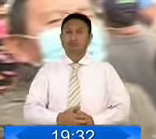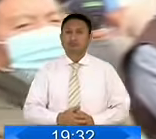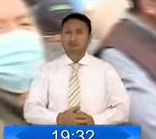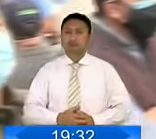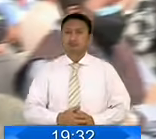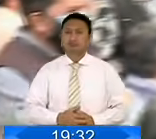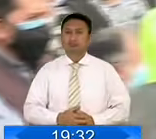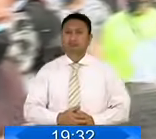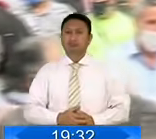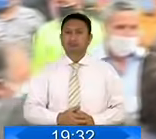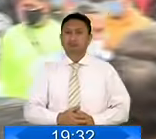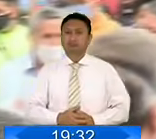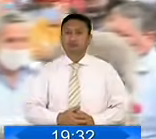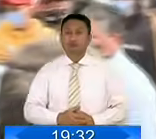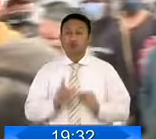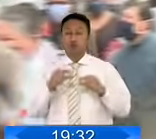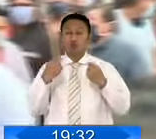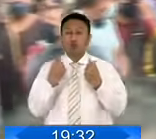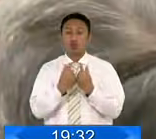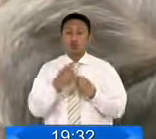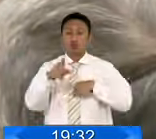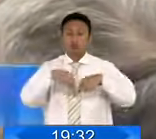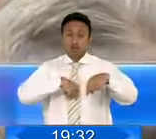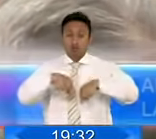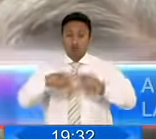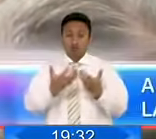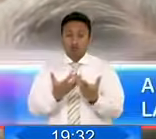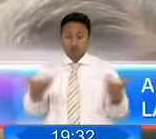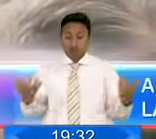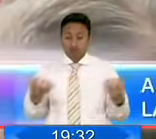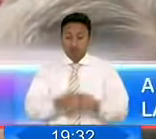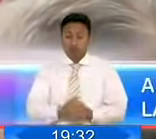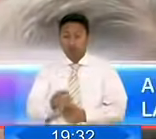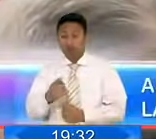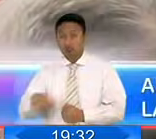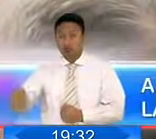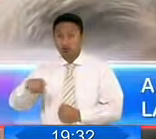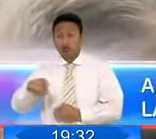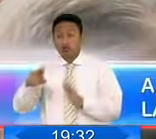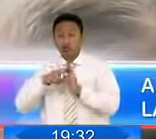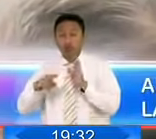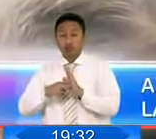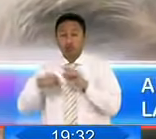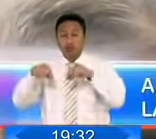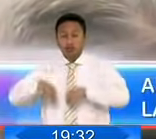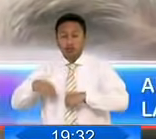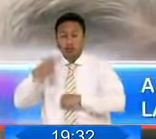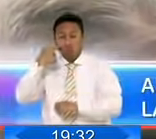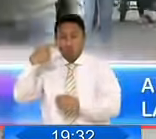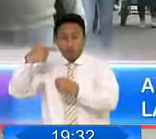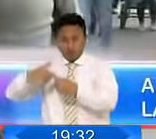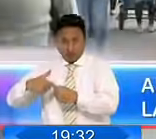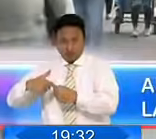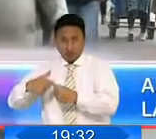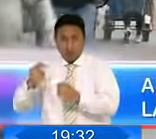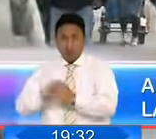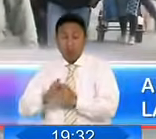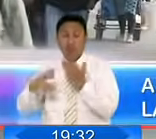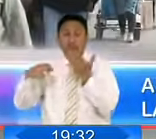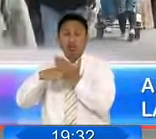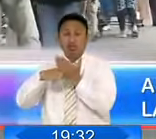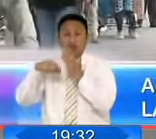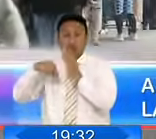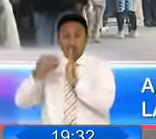se encuentran dos grupos del sector del transporte. El uno, aquel que critica algunas medidas en torno al precio de los combustibles, valor del pasaje y asignación